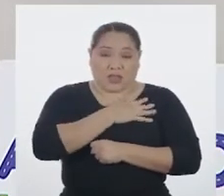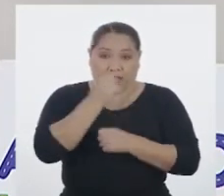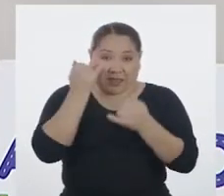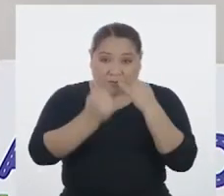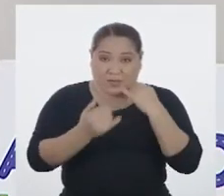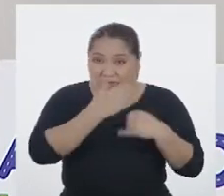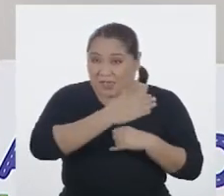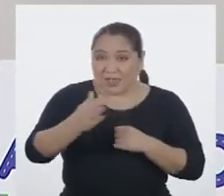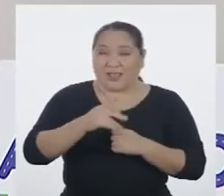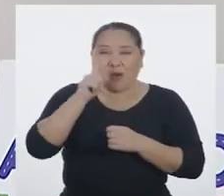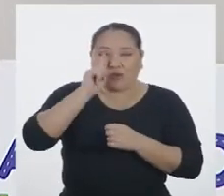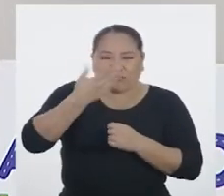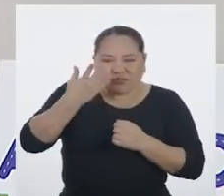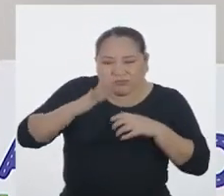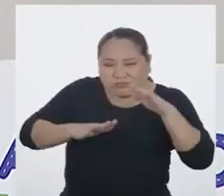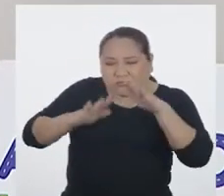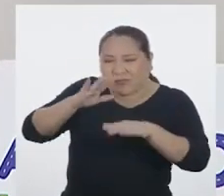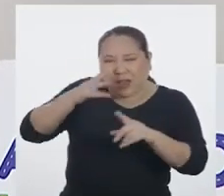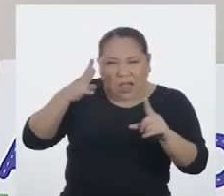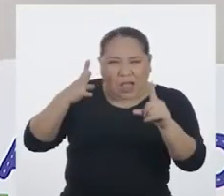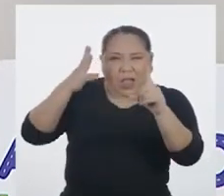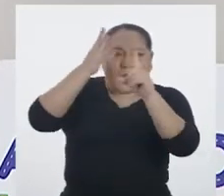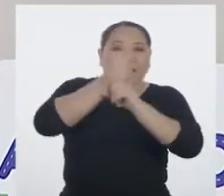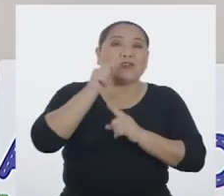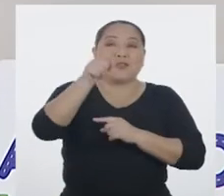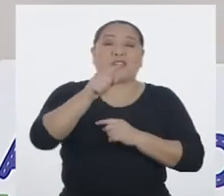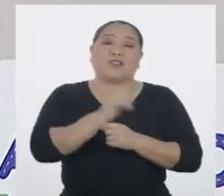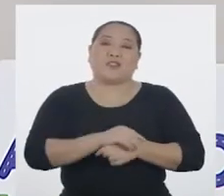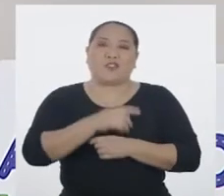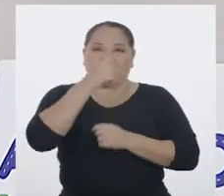primer paso para conseguir sus metas. Ustedes son los